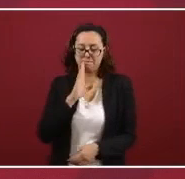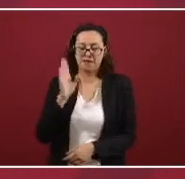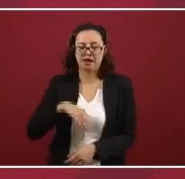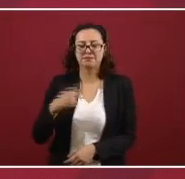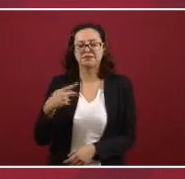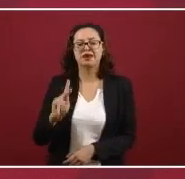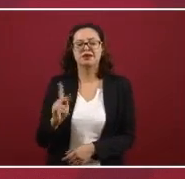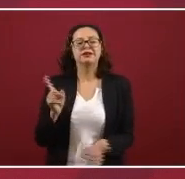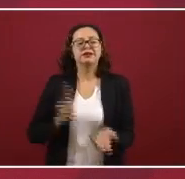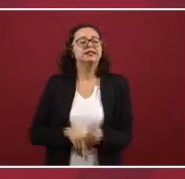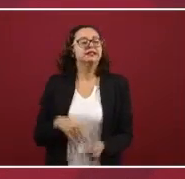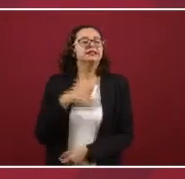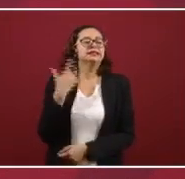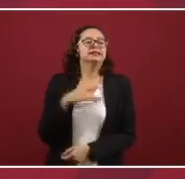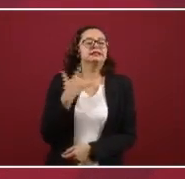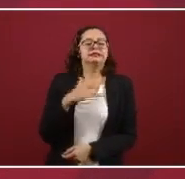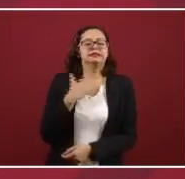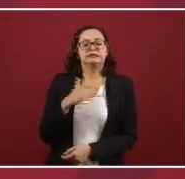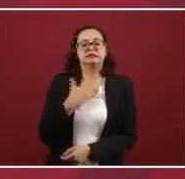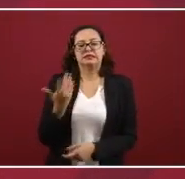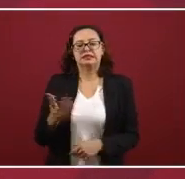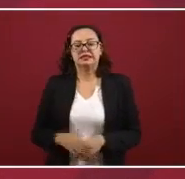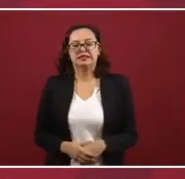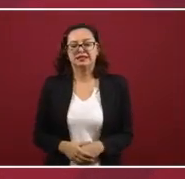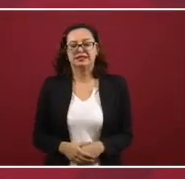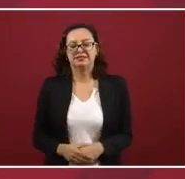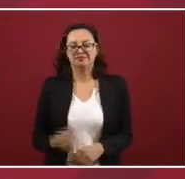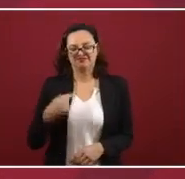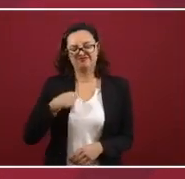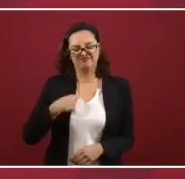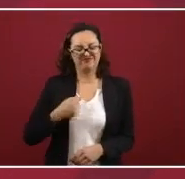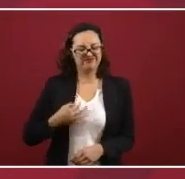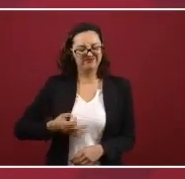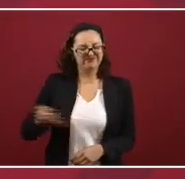intuyo, porque tengo un instinto certero